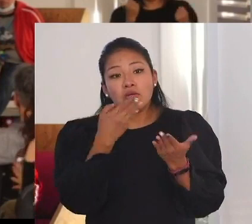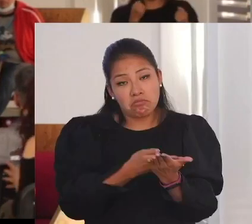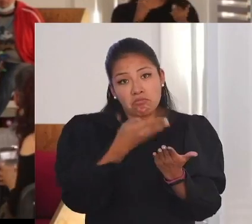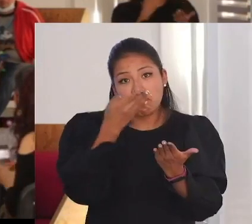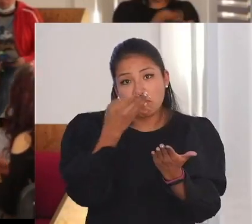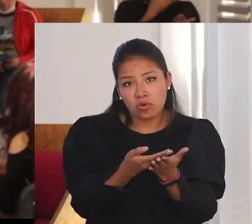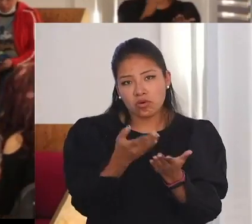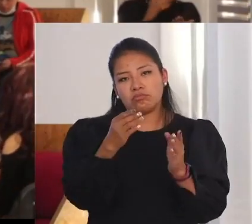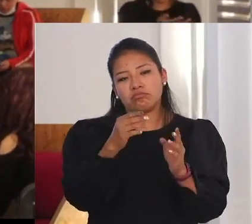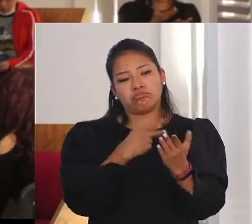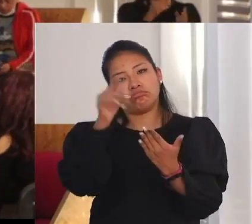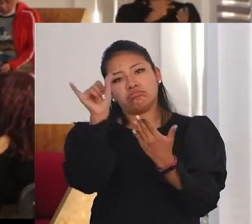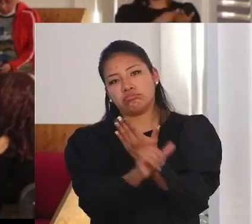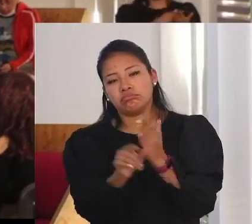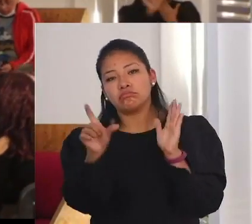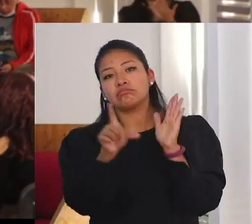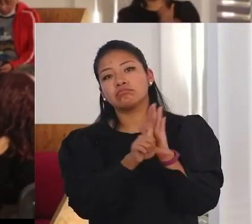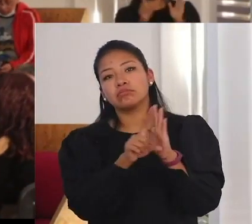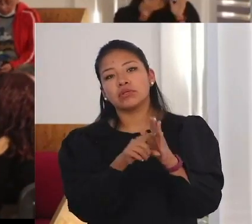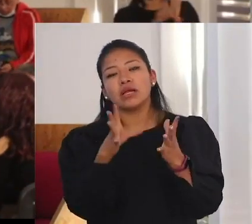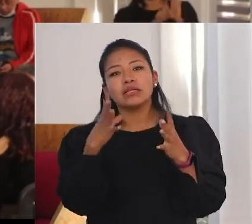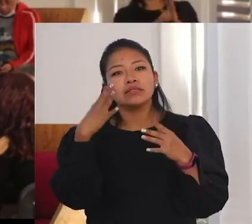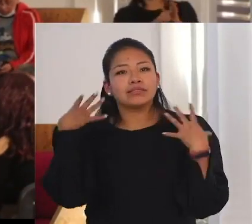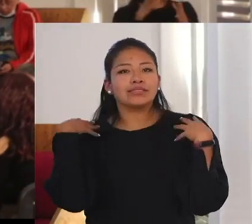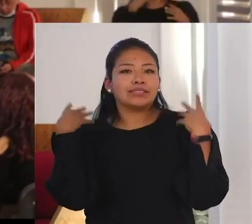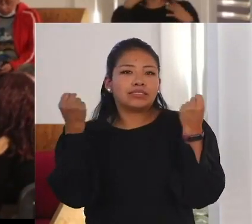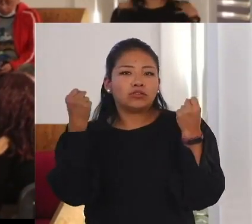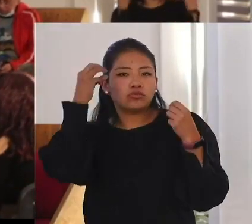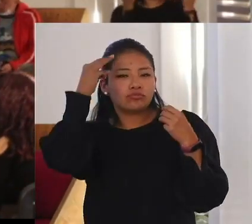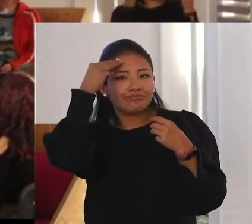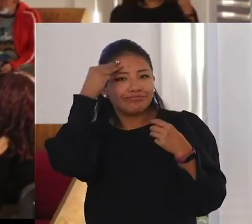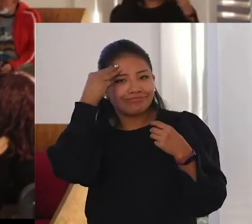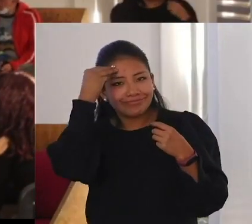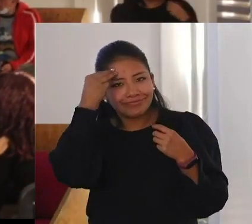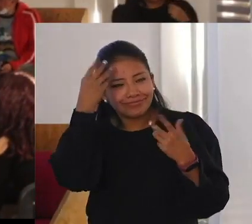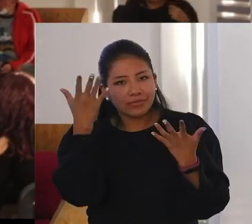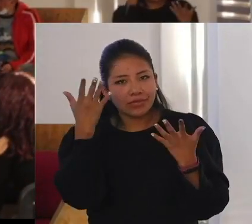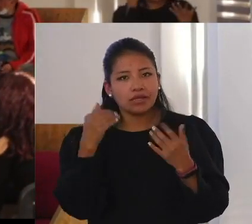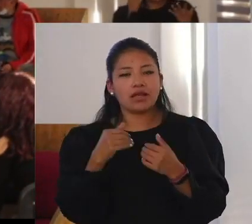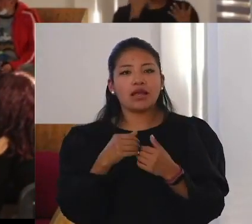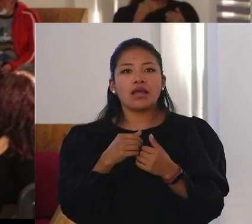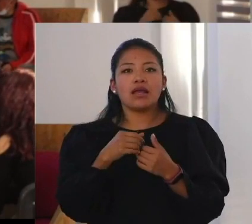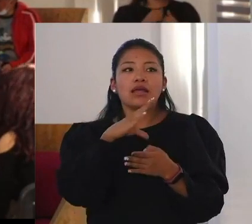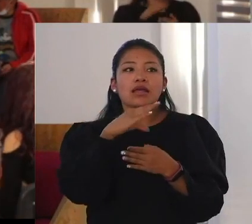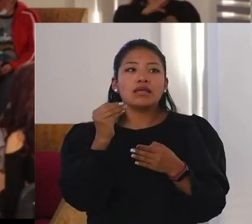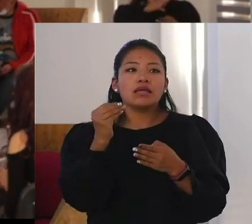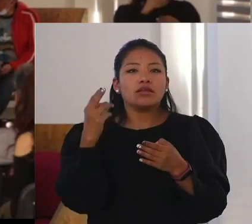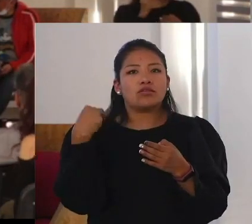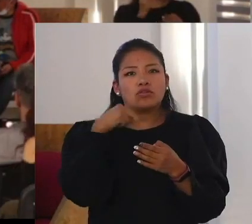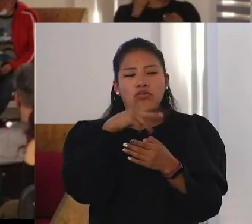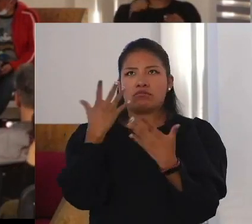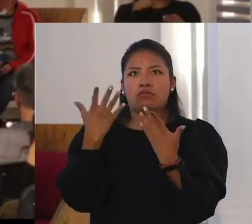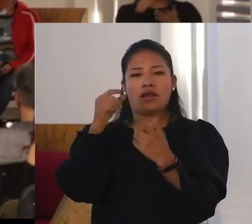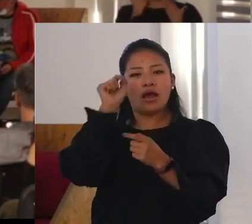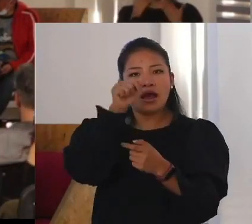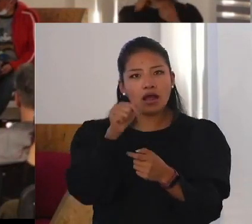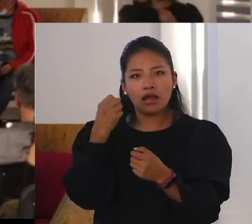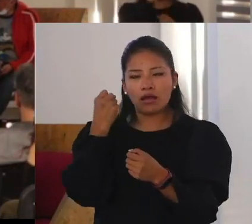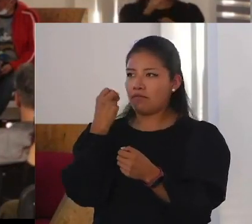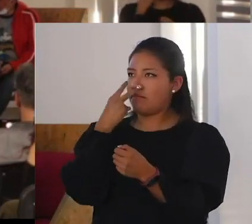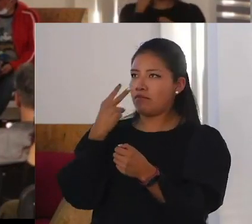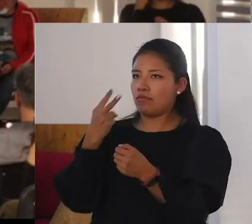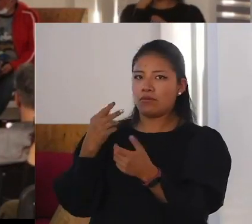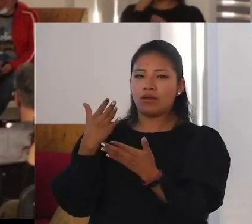de Salud Mental que luego nos enteramos había sido una deuda que tiene nuestro país de 25 años atrás